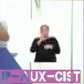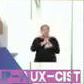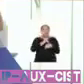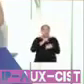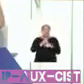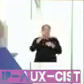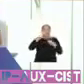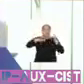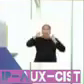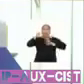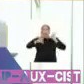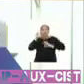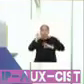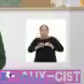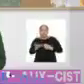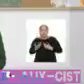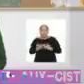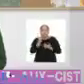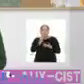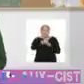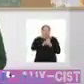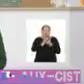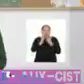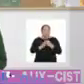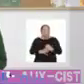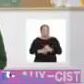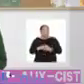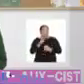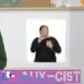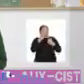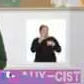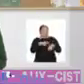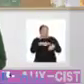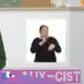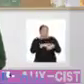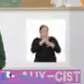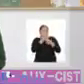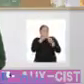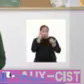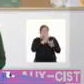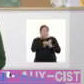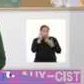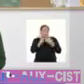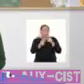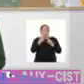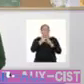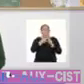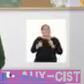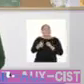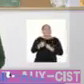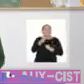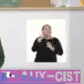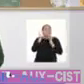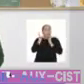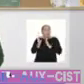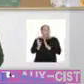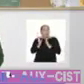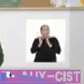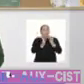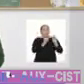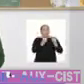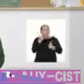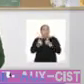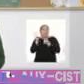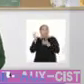actriz, escritora y ¡uf! Mejor no sigo. No está mal tener tantos proyectos, pero lo mejor será que le des un orden de